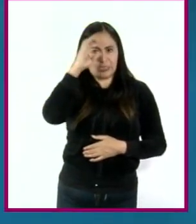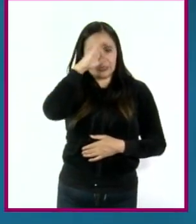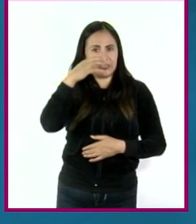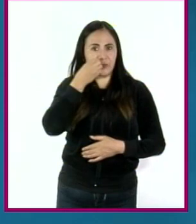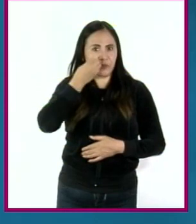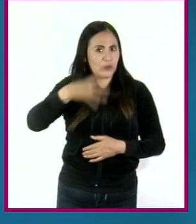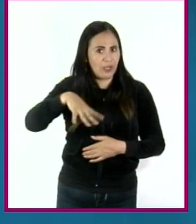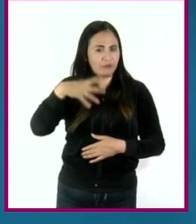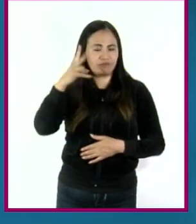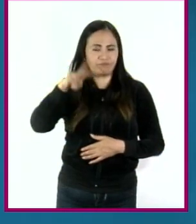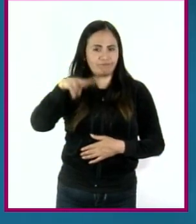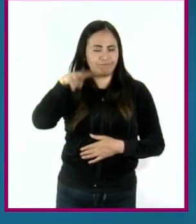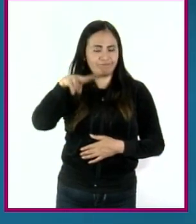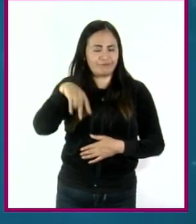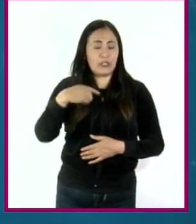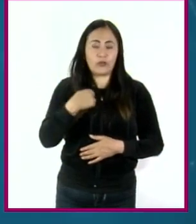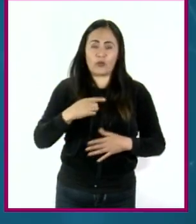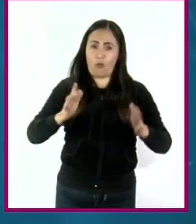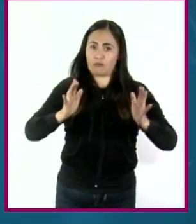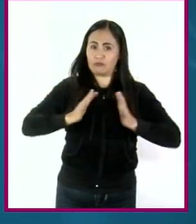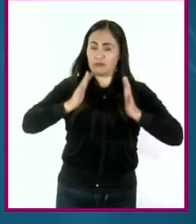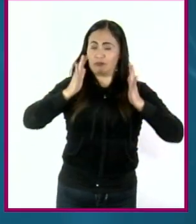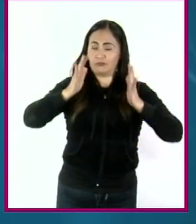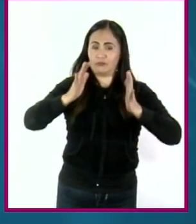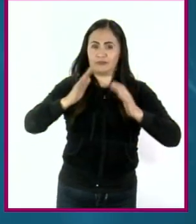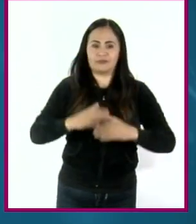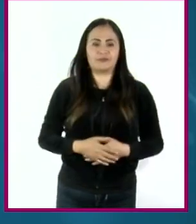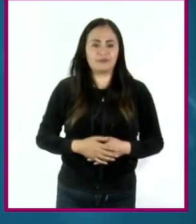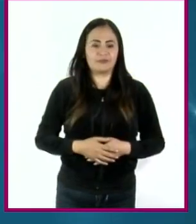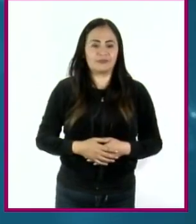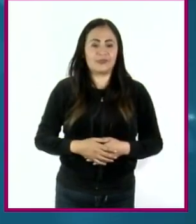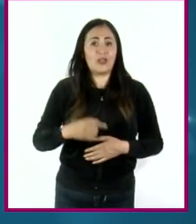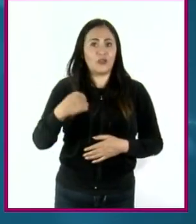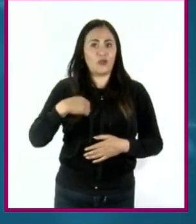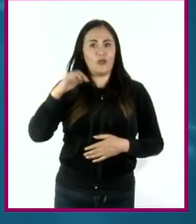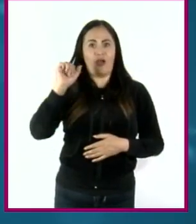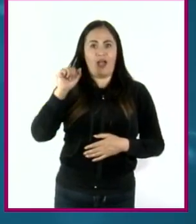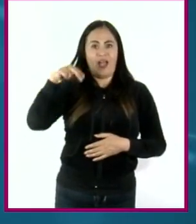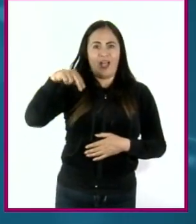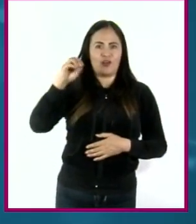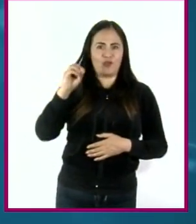Memo. Estoy anonadado, Mati. Y eso que yo casi nunca me anonado.